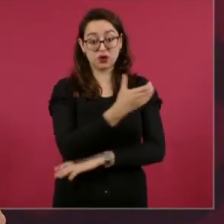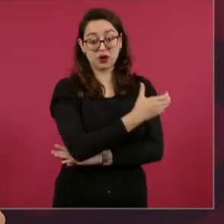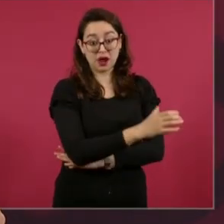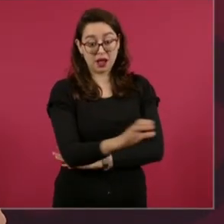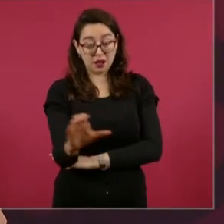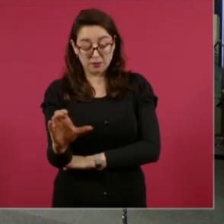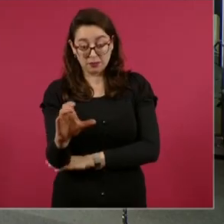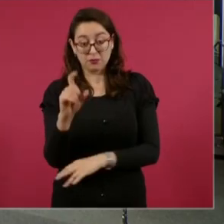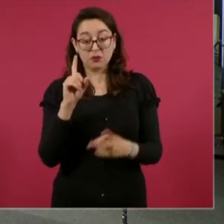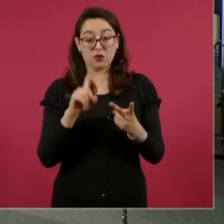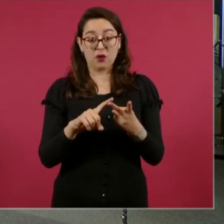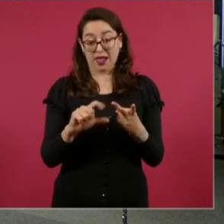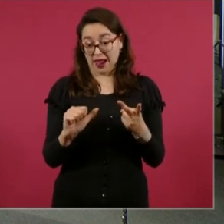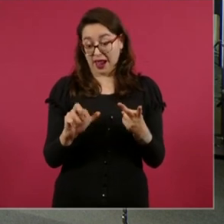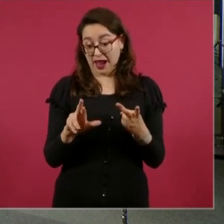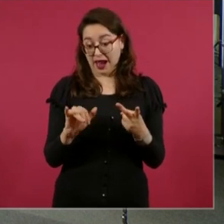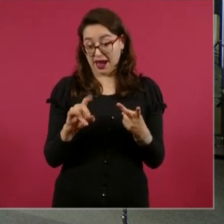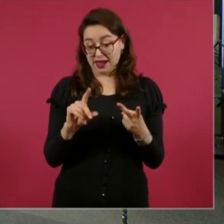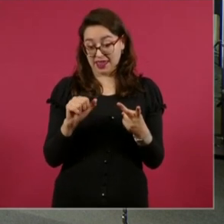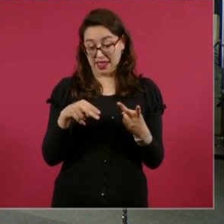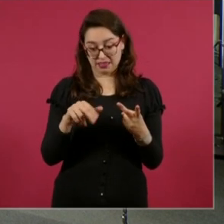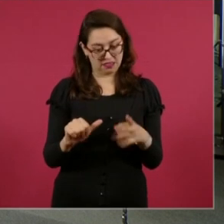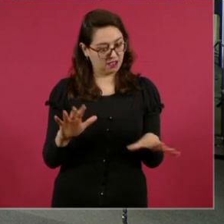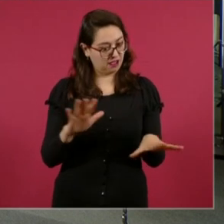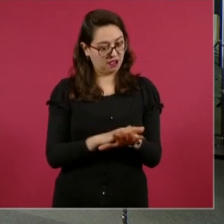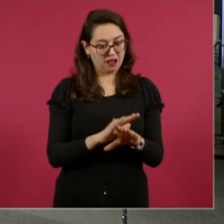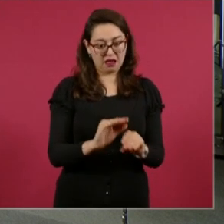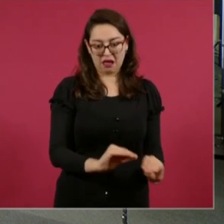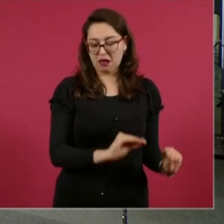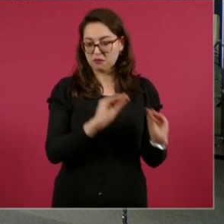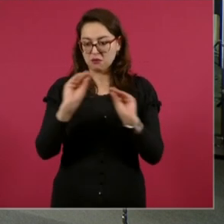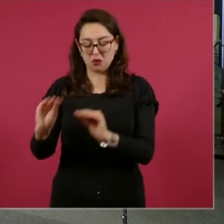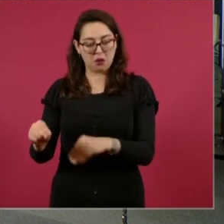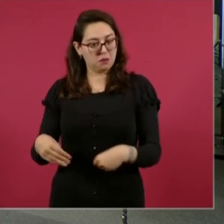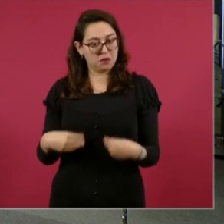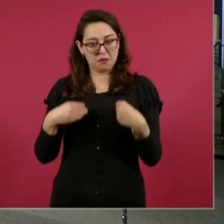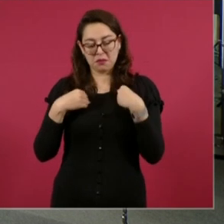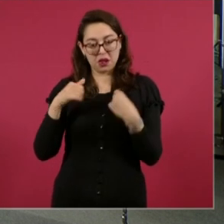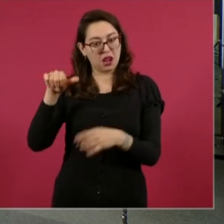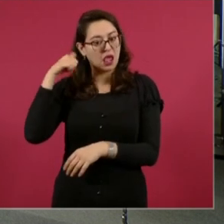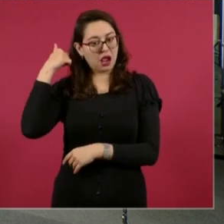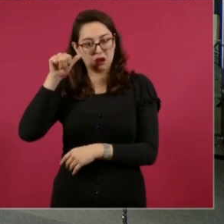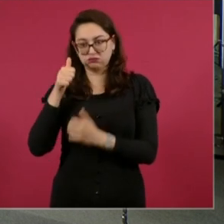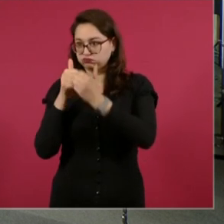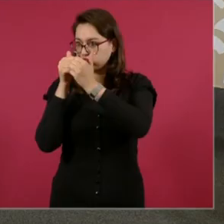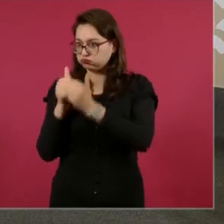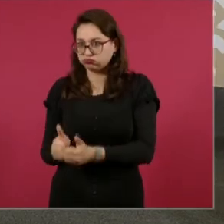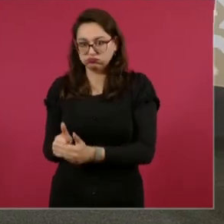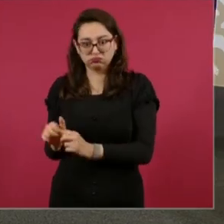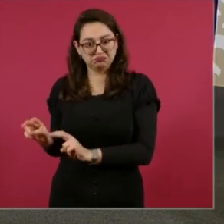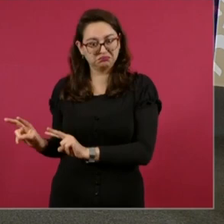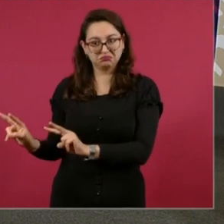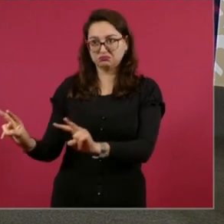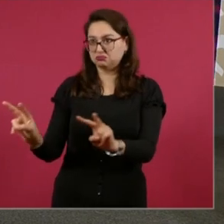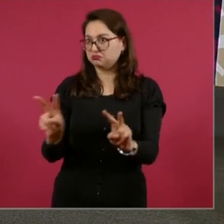está allá viviendo en Acapulco, la de Bienestar.